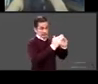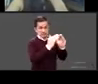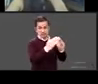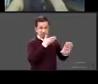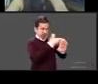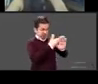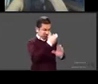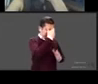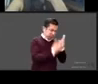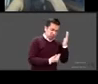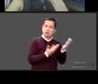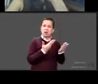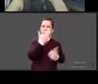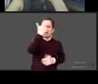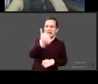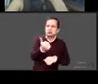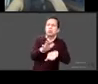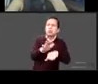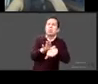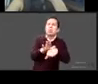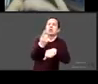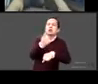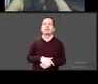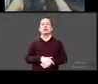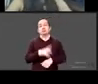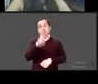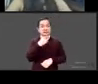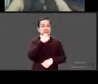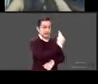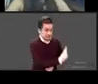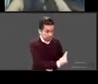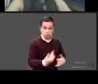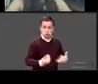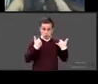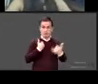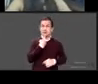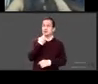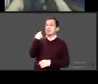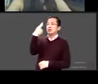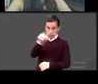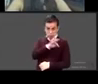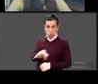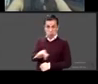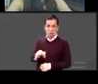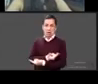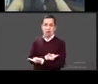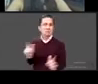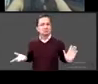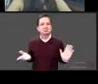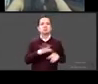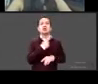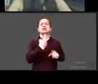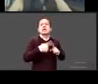es que las niñas y niños adolescentes tienen posibilidades limitadas para denunciar porque los perpetradores son quienes deben de cuidarlos. Hay